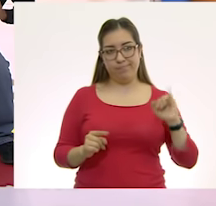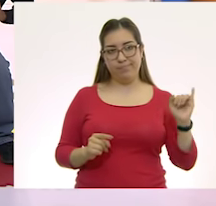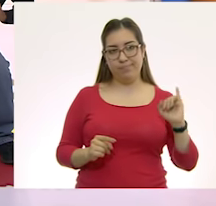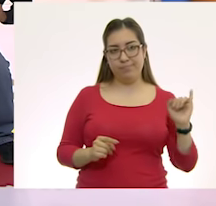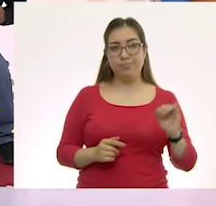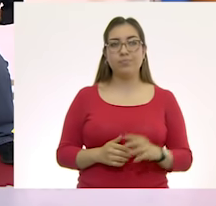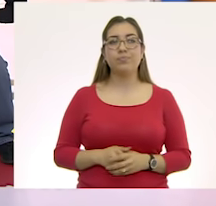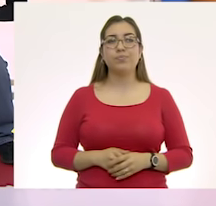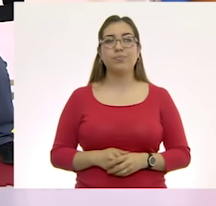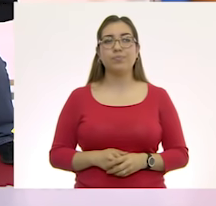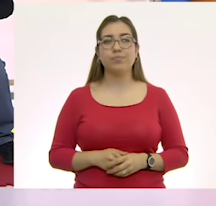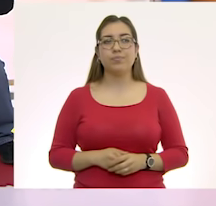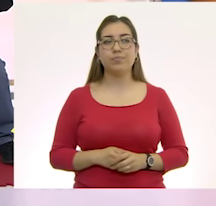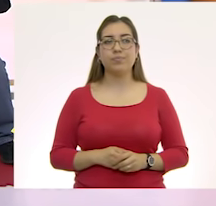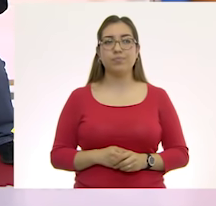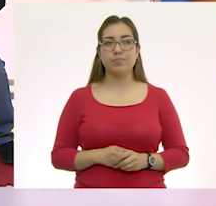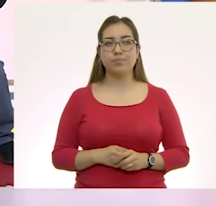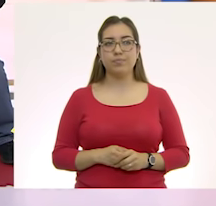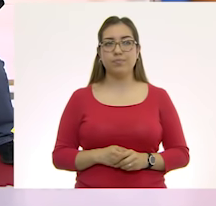1, 2, 3, 4. Y regresamos.